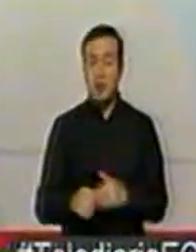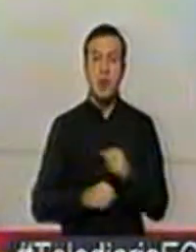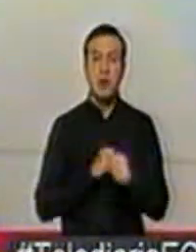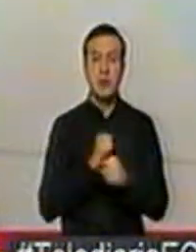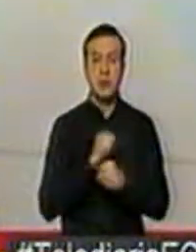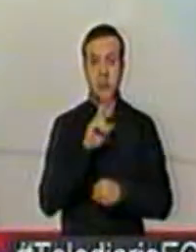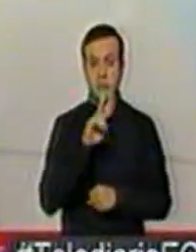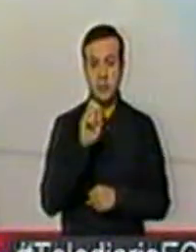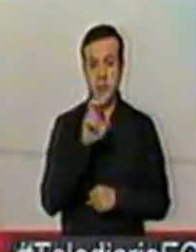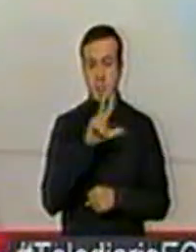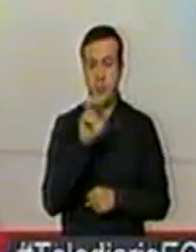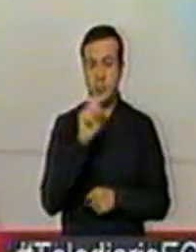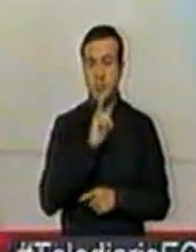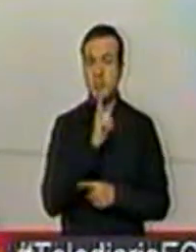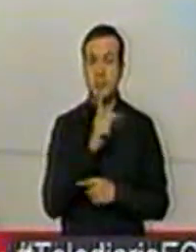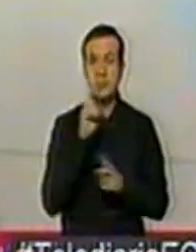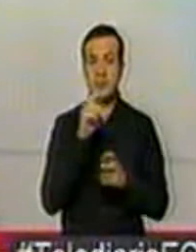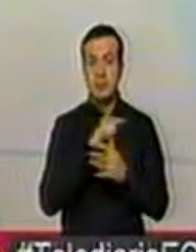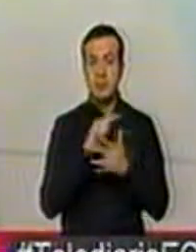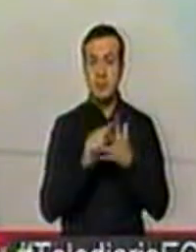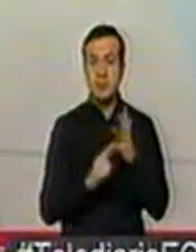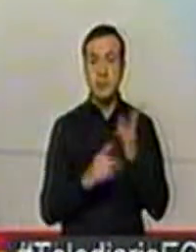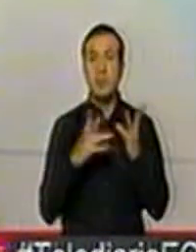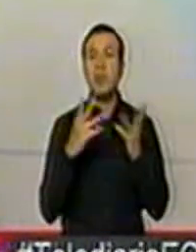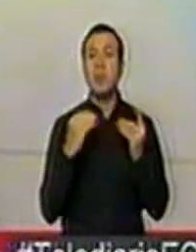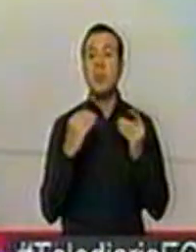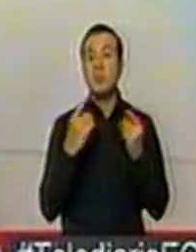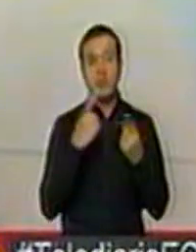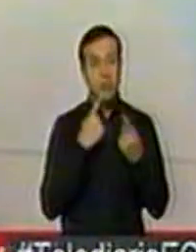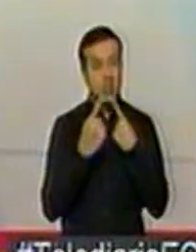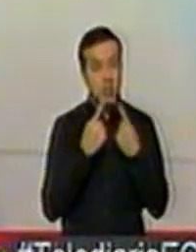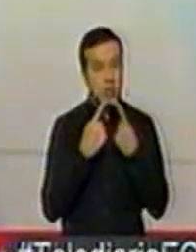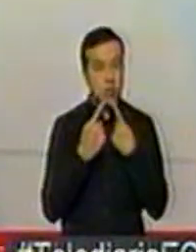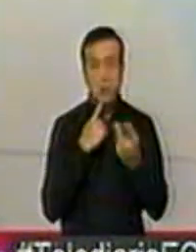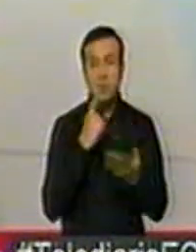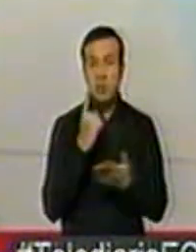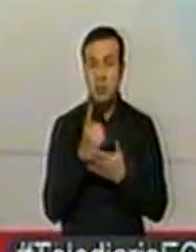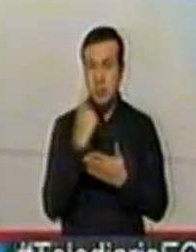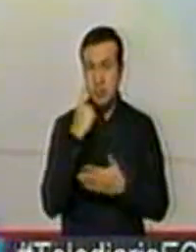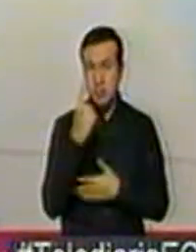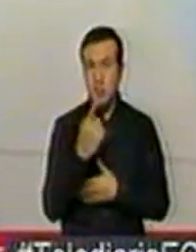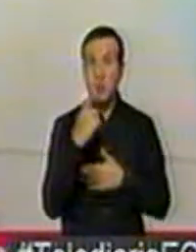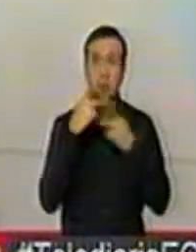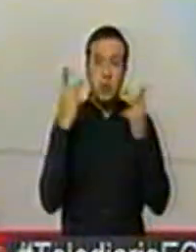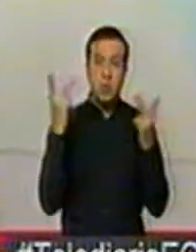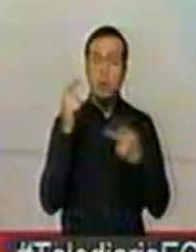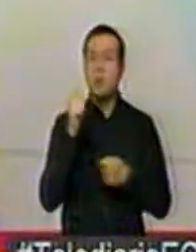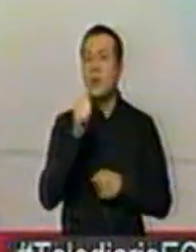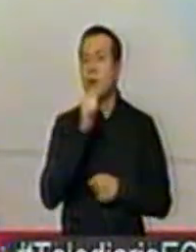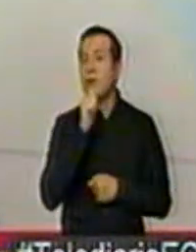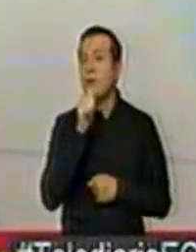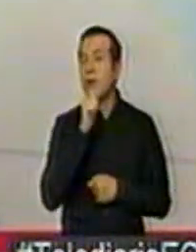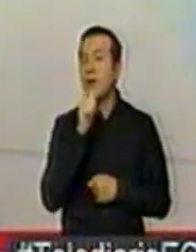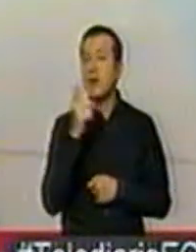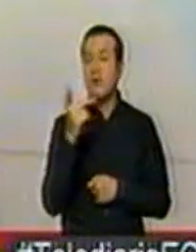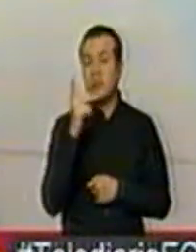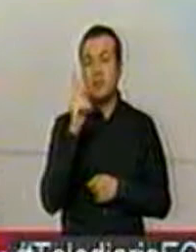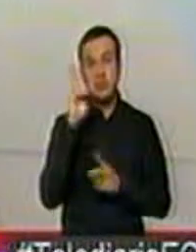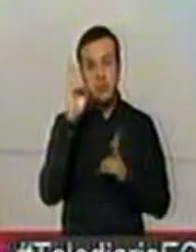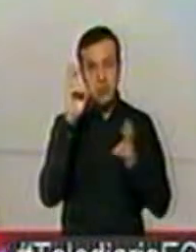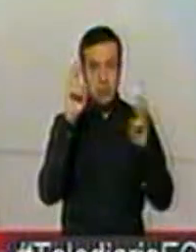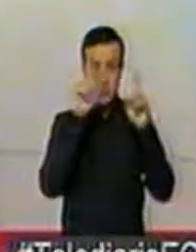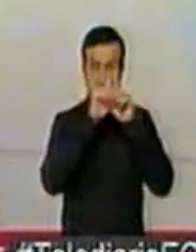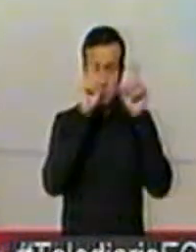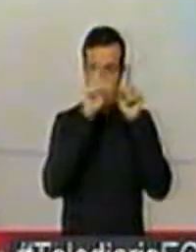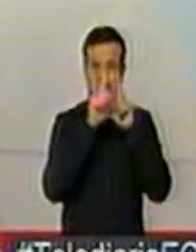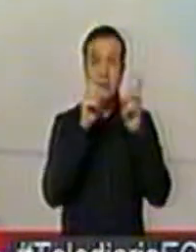2030. Entonces, en ese marco se han desarrollado una serie de diálogos entre los actores públicos, privados, sectores